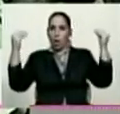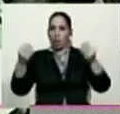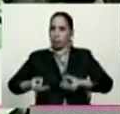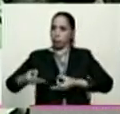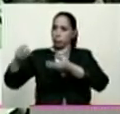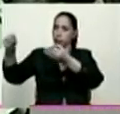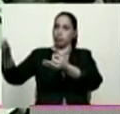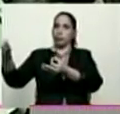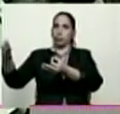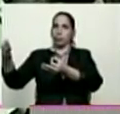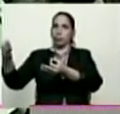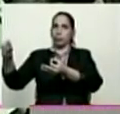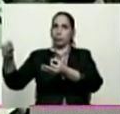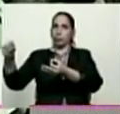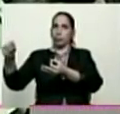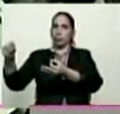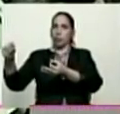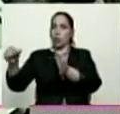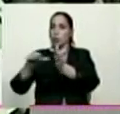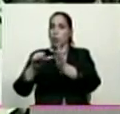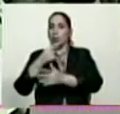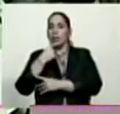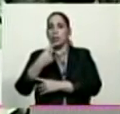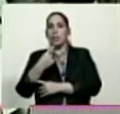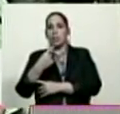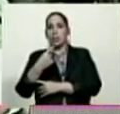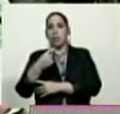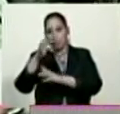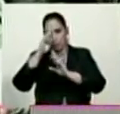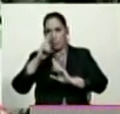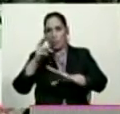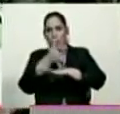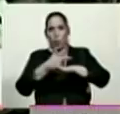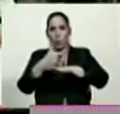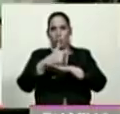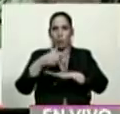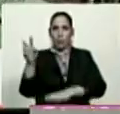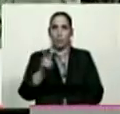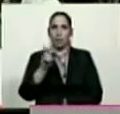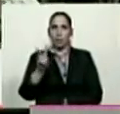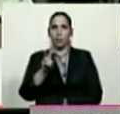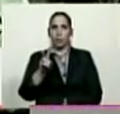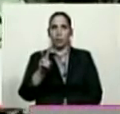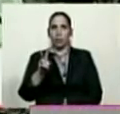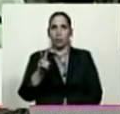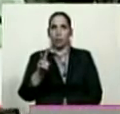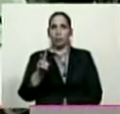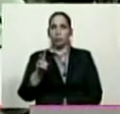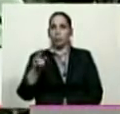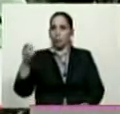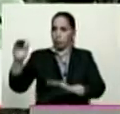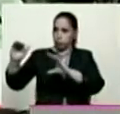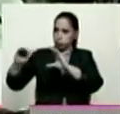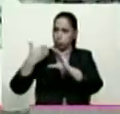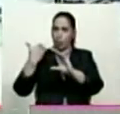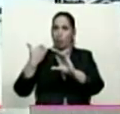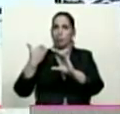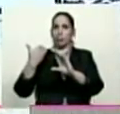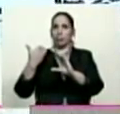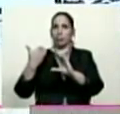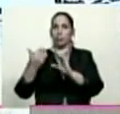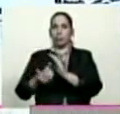que yo saludo, donde dicen que ellos respetan a Venezuela, al gobierno de Venezuela. La dirigen al gobierno bolivariano, la nota